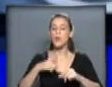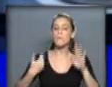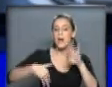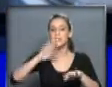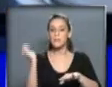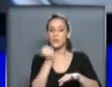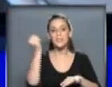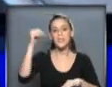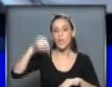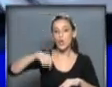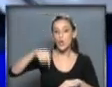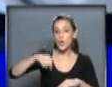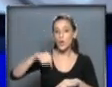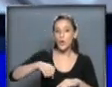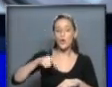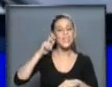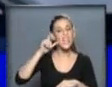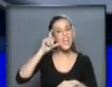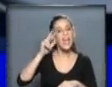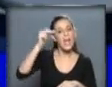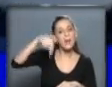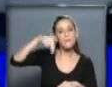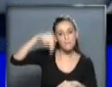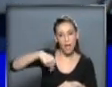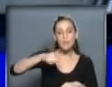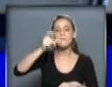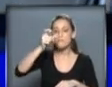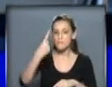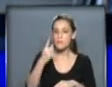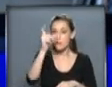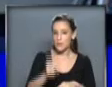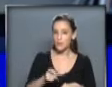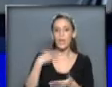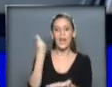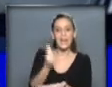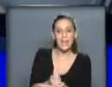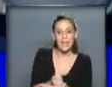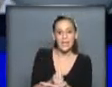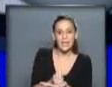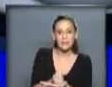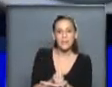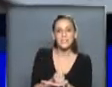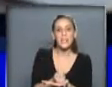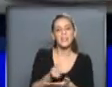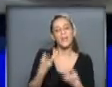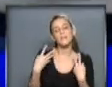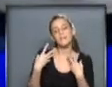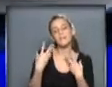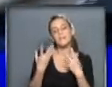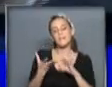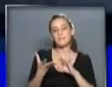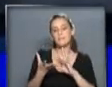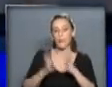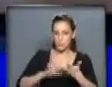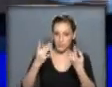hoy se lo llevó el atletismo y se lo llevó Germán Lauro, el primer atleta nacional en representarnos en la Diamond League, la Liga Diamantes. En un rato te